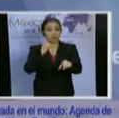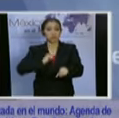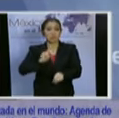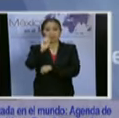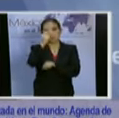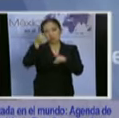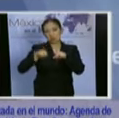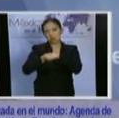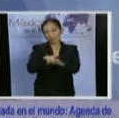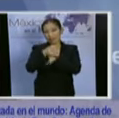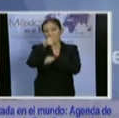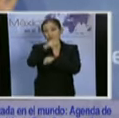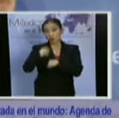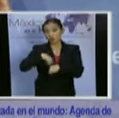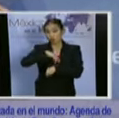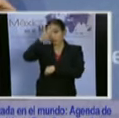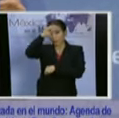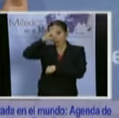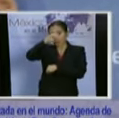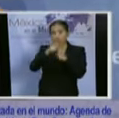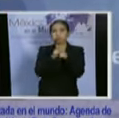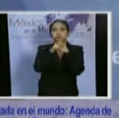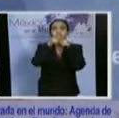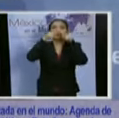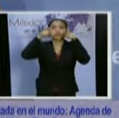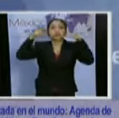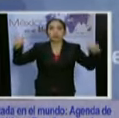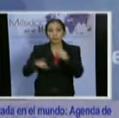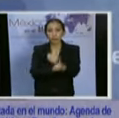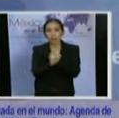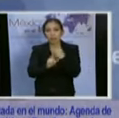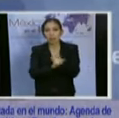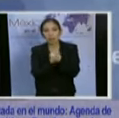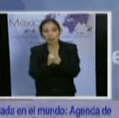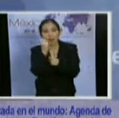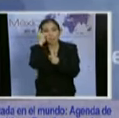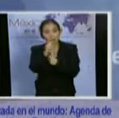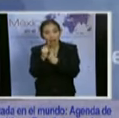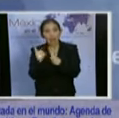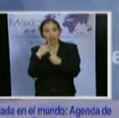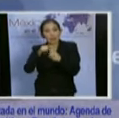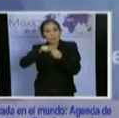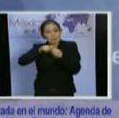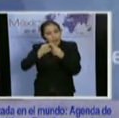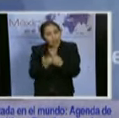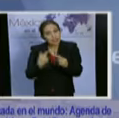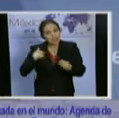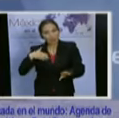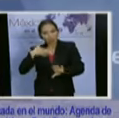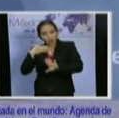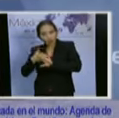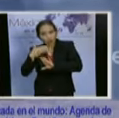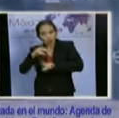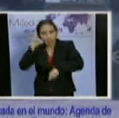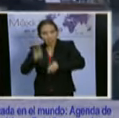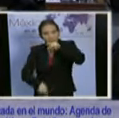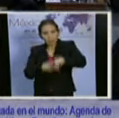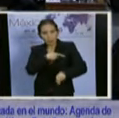XXI, en nuestra opinión es uno de los grandísimos problemas para el abordaje de la lucha contra la